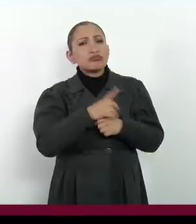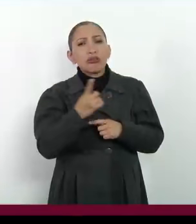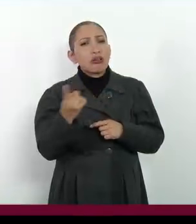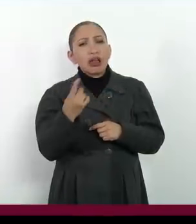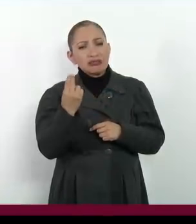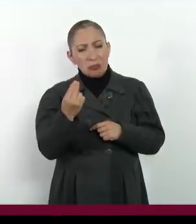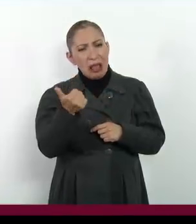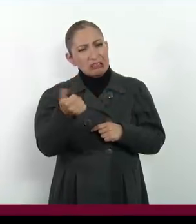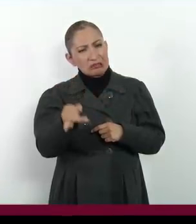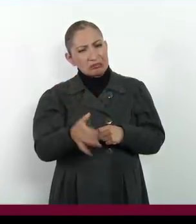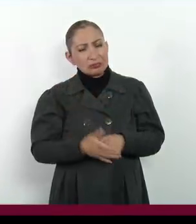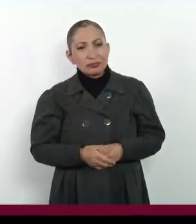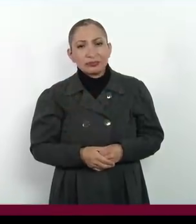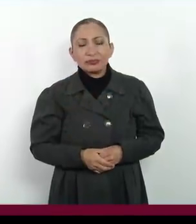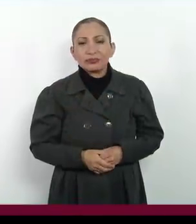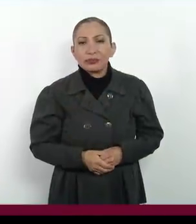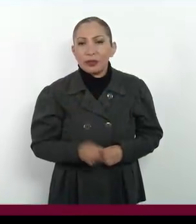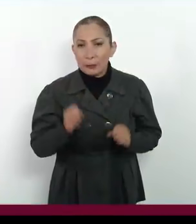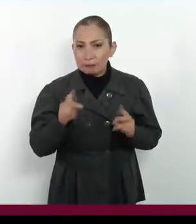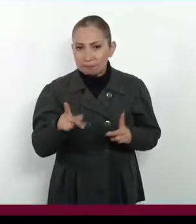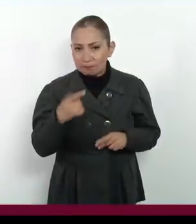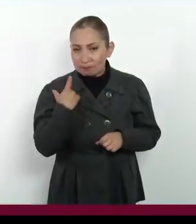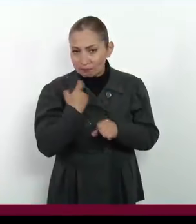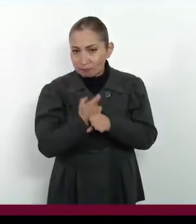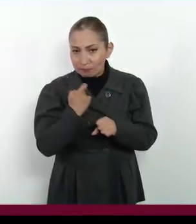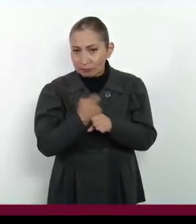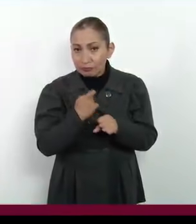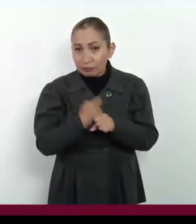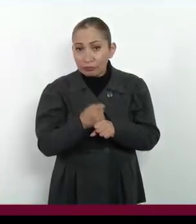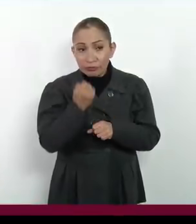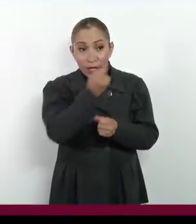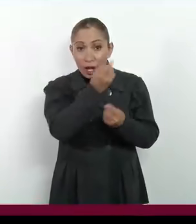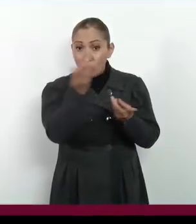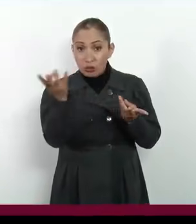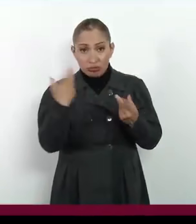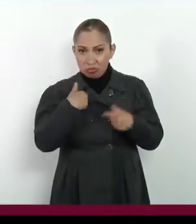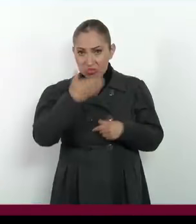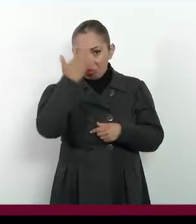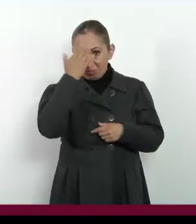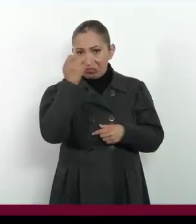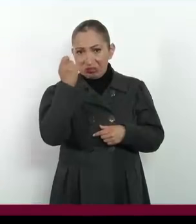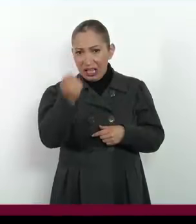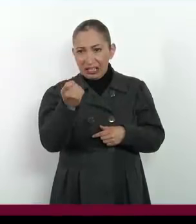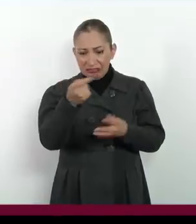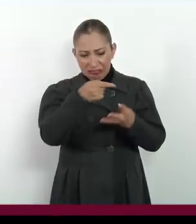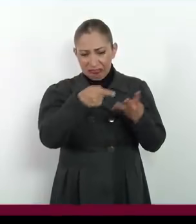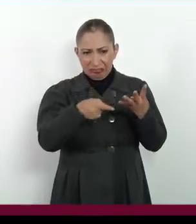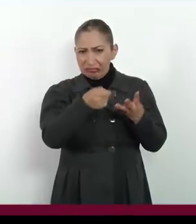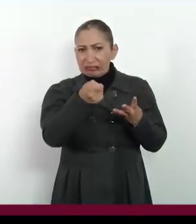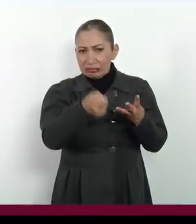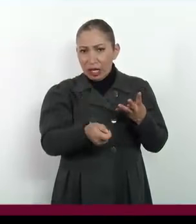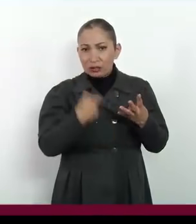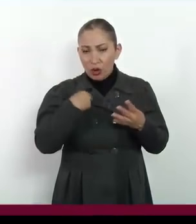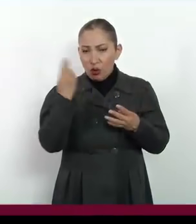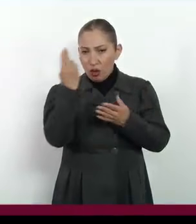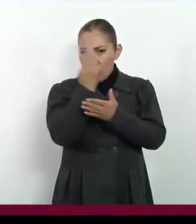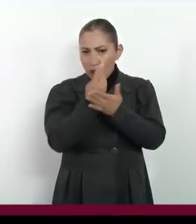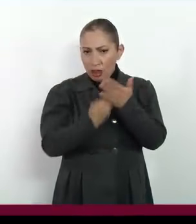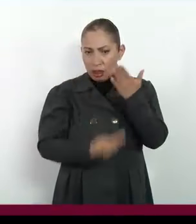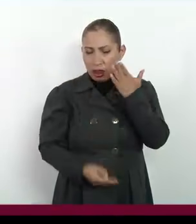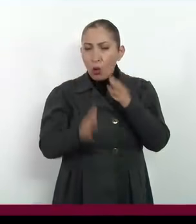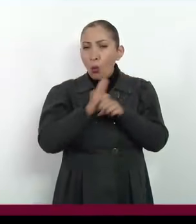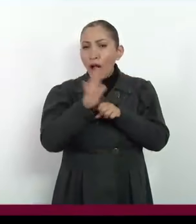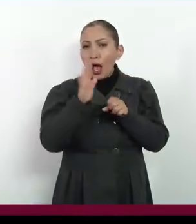la pregunta es, ¿por qué se llaman de esa forma? ¿Ok? Primero que nada, para aquellos que no conozcan algunas de ellas, voy a